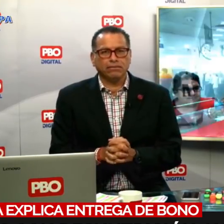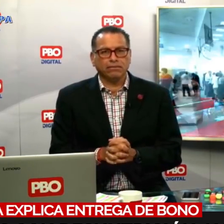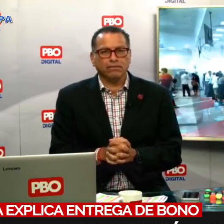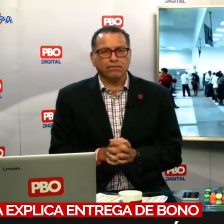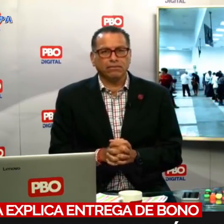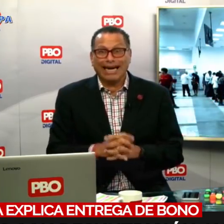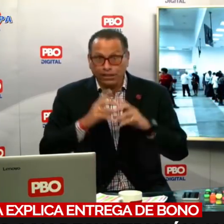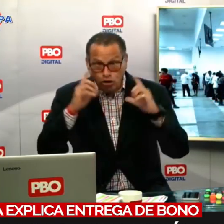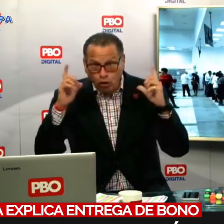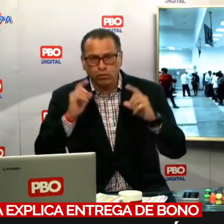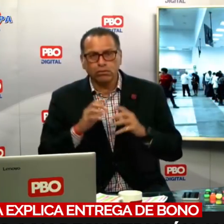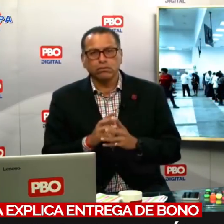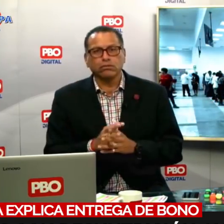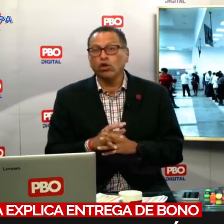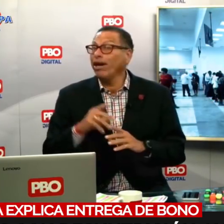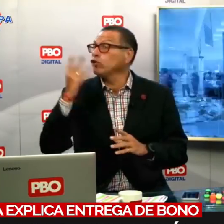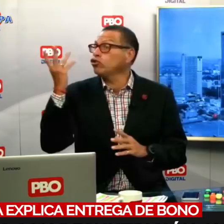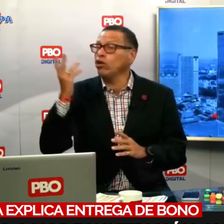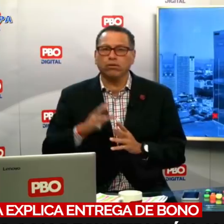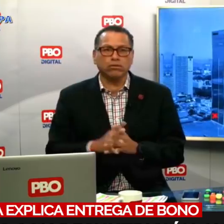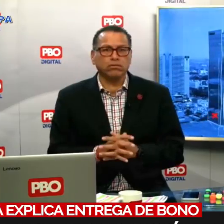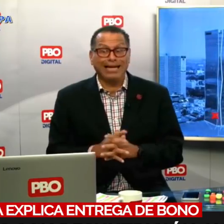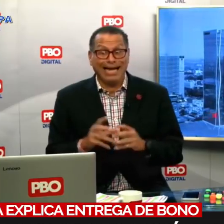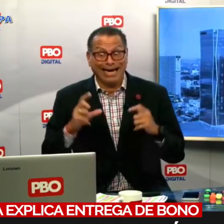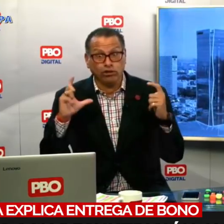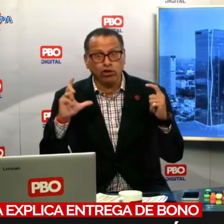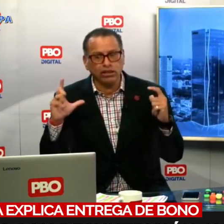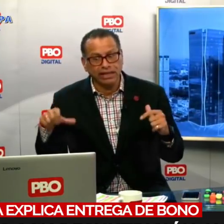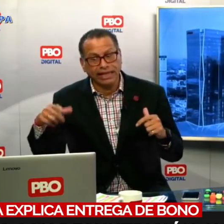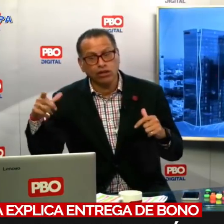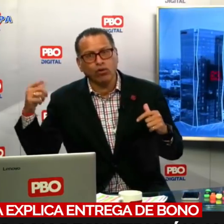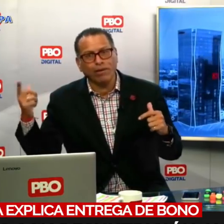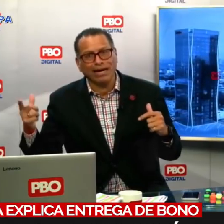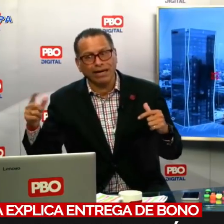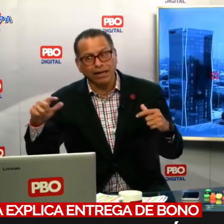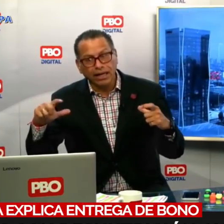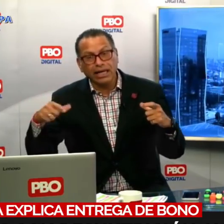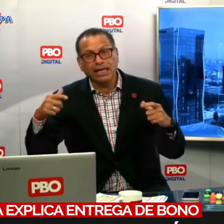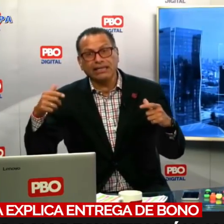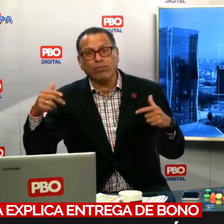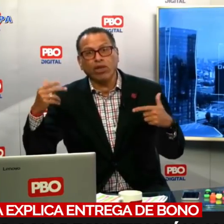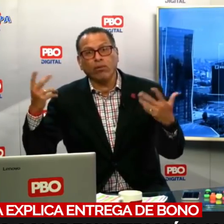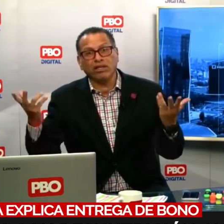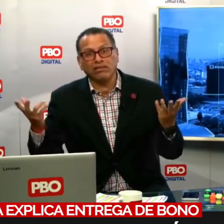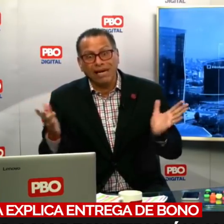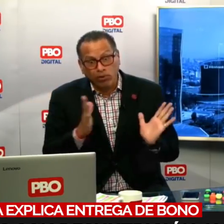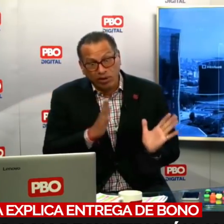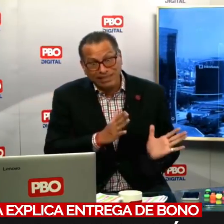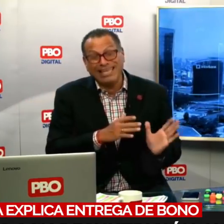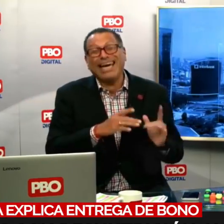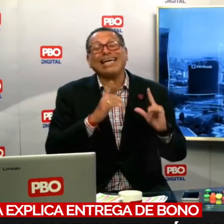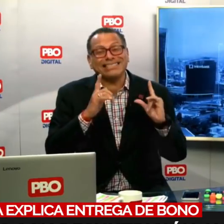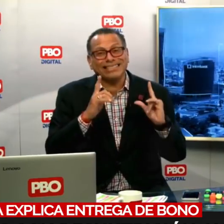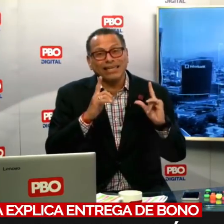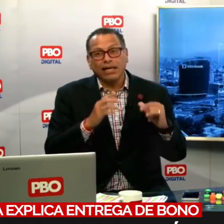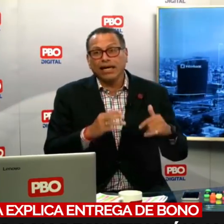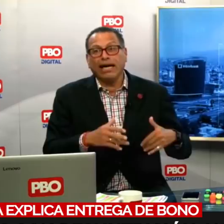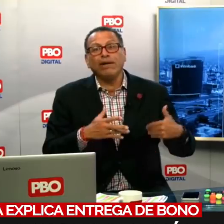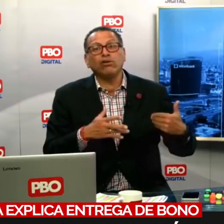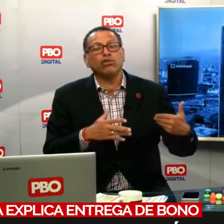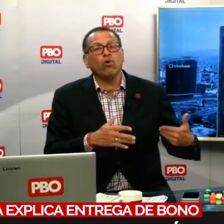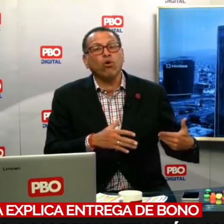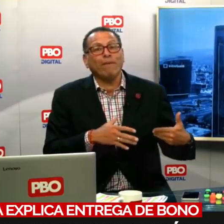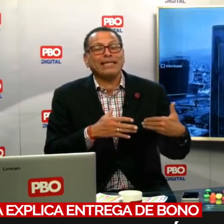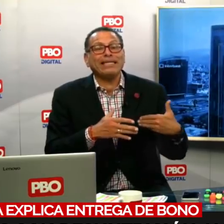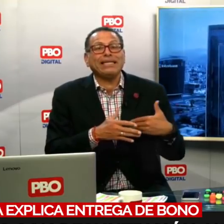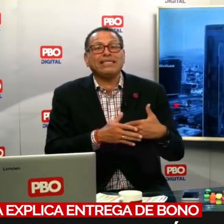parar. La razón, no la emoción. La razón dice que esto no va a parar y que se puede exponenciar. Porque si es